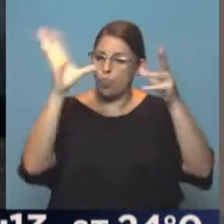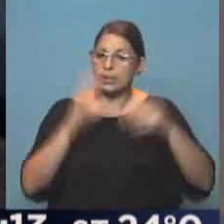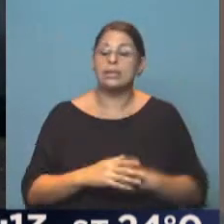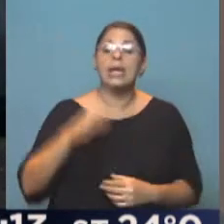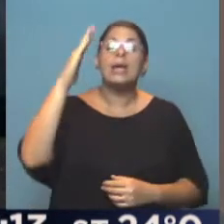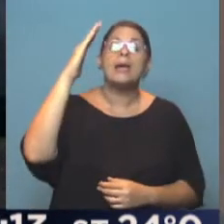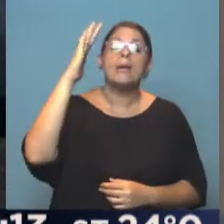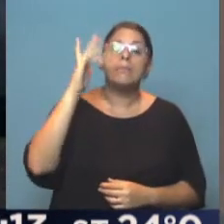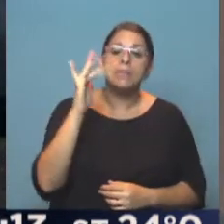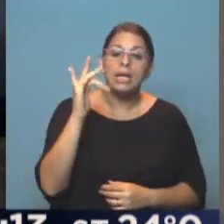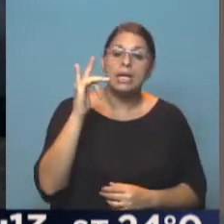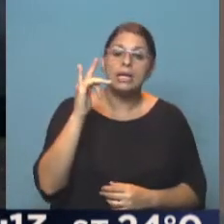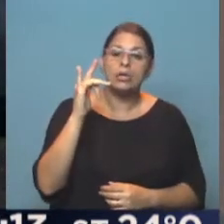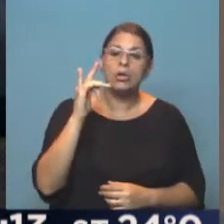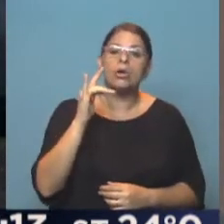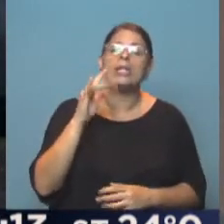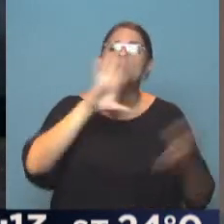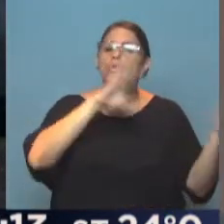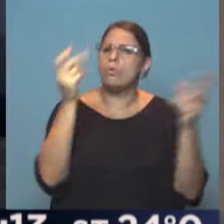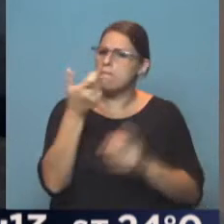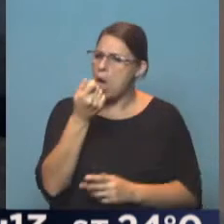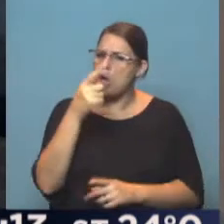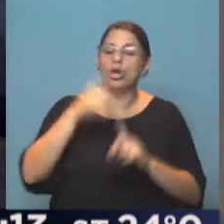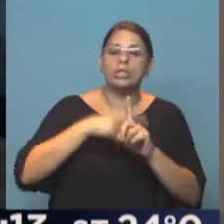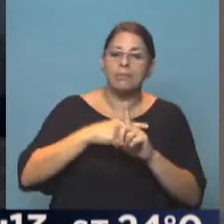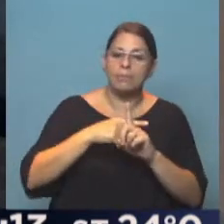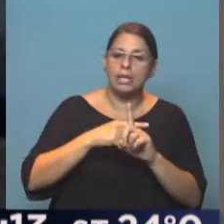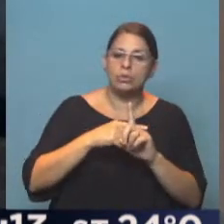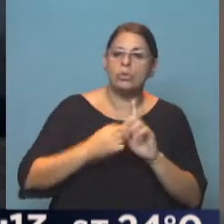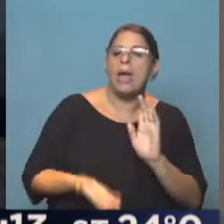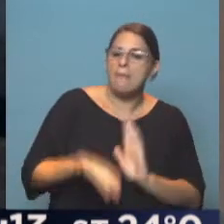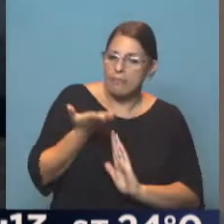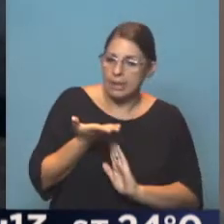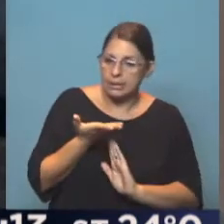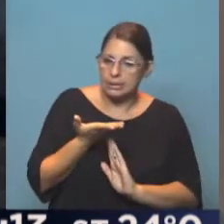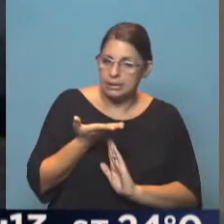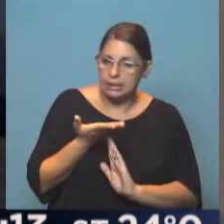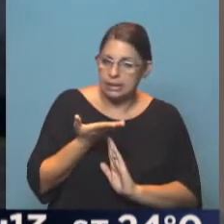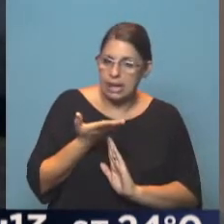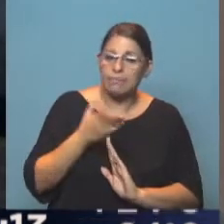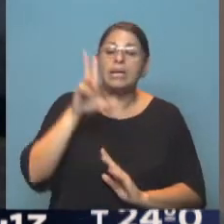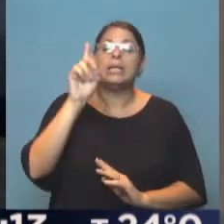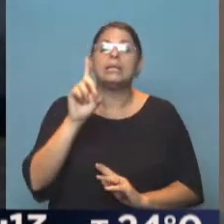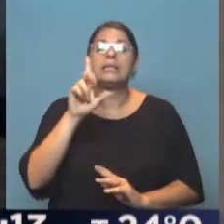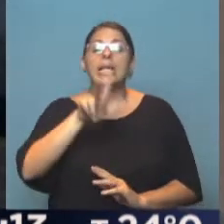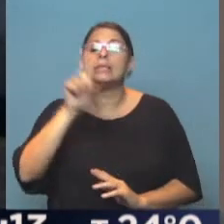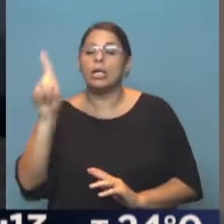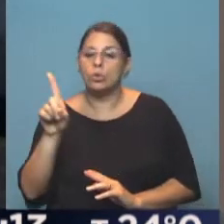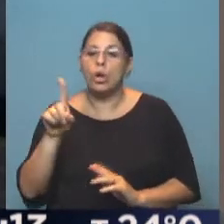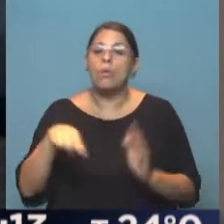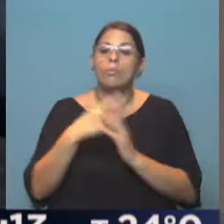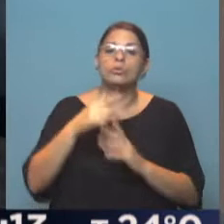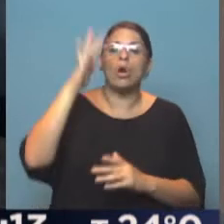Para el día miércoles, mucha menos cantidad de nubes y la temperatura sube un poquitito más. Se posicionan los 31 grados, pero